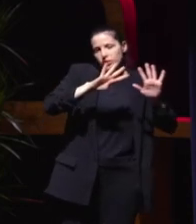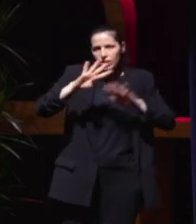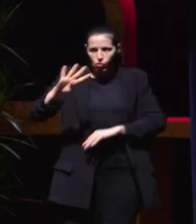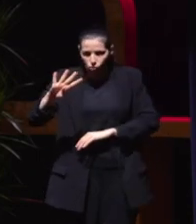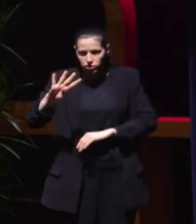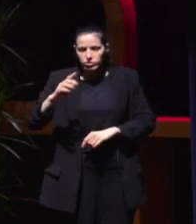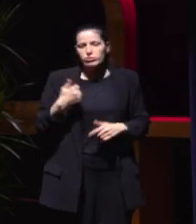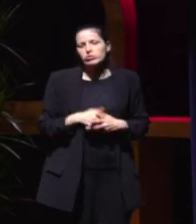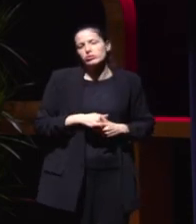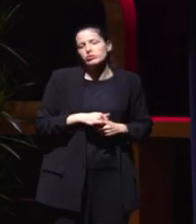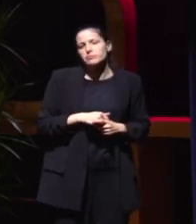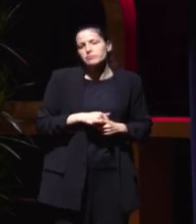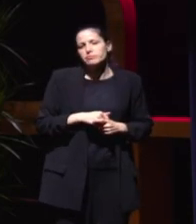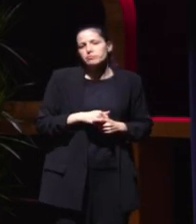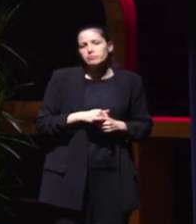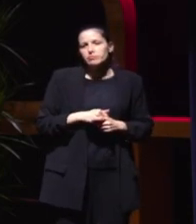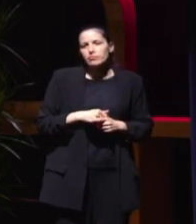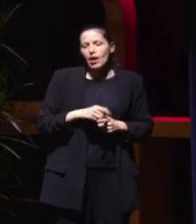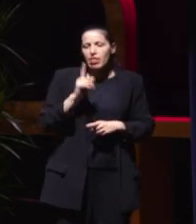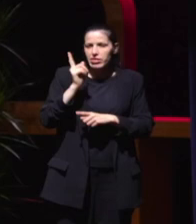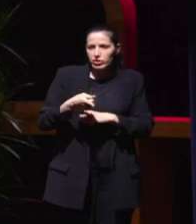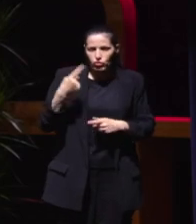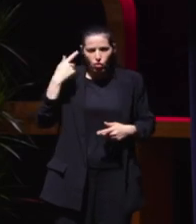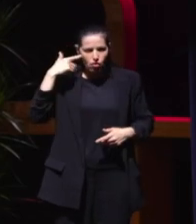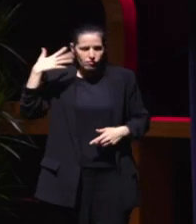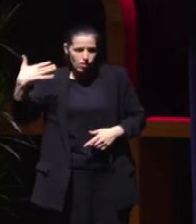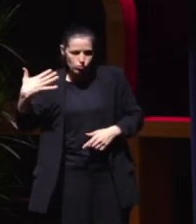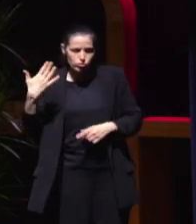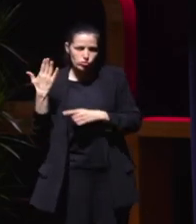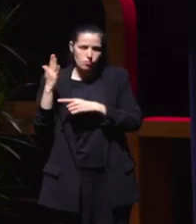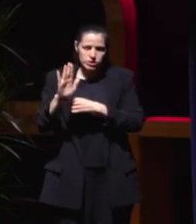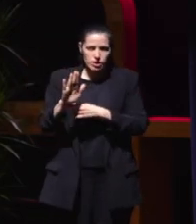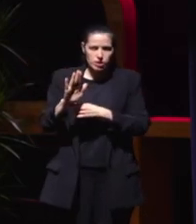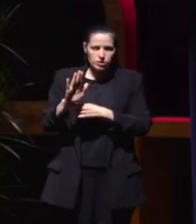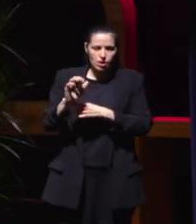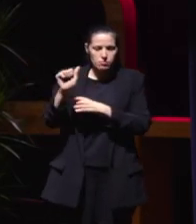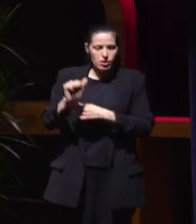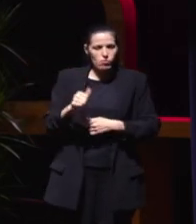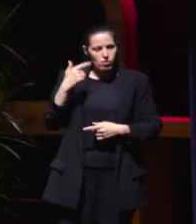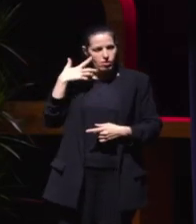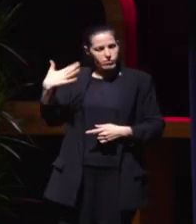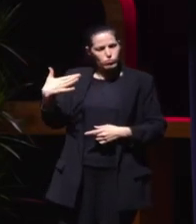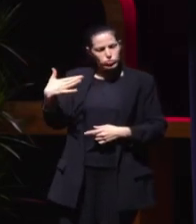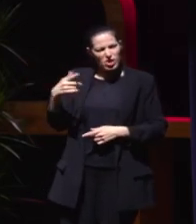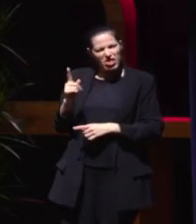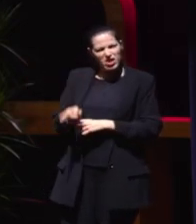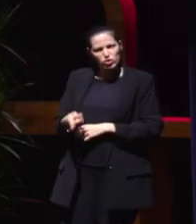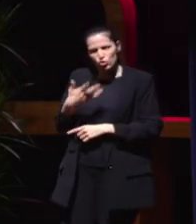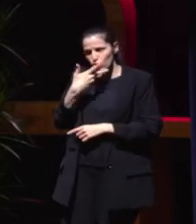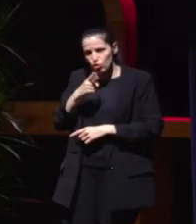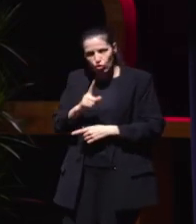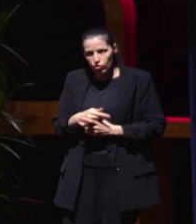gangs no le gusta el editor no lo conoce y tú bueno es que eso no puede ser